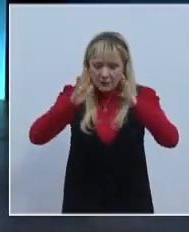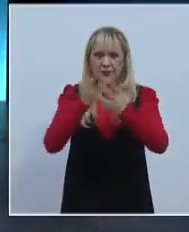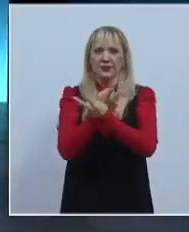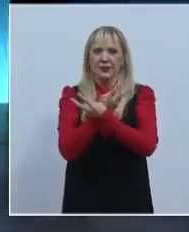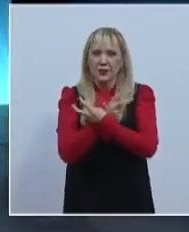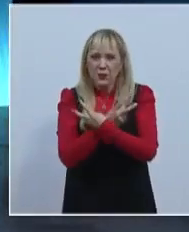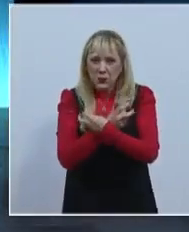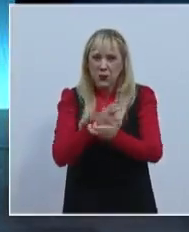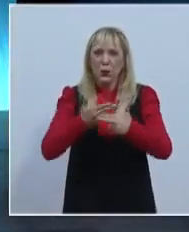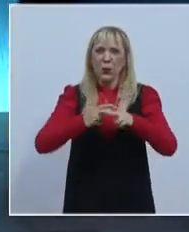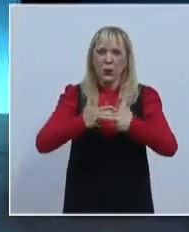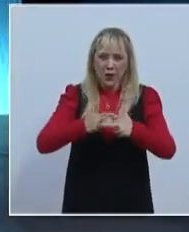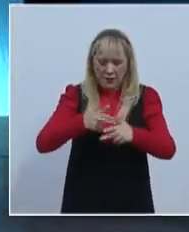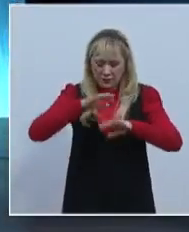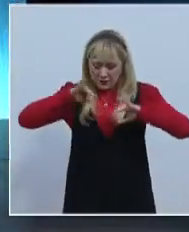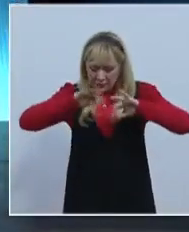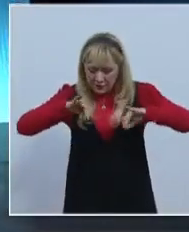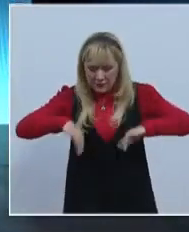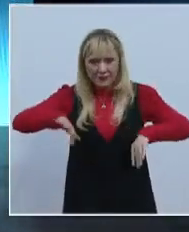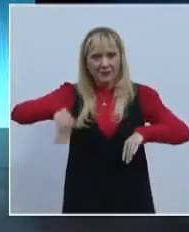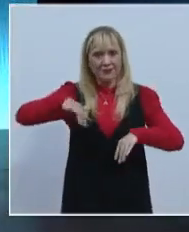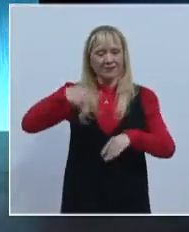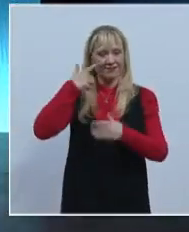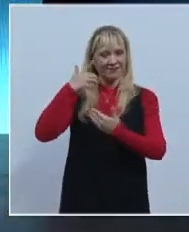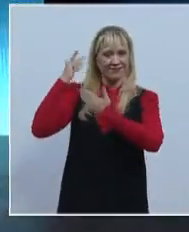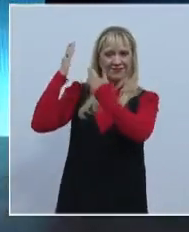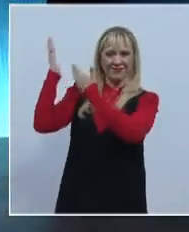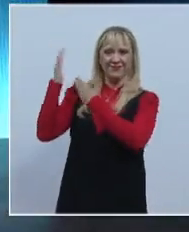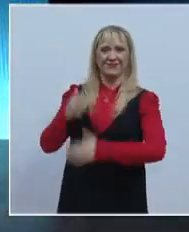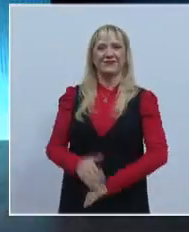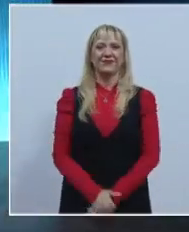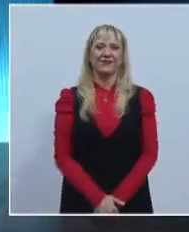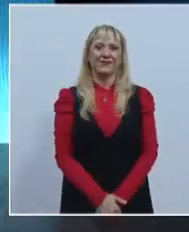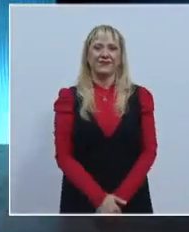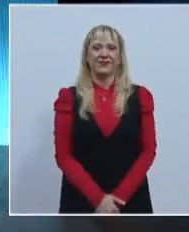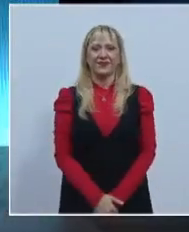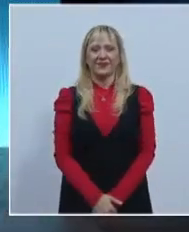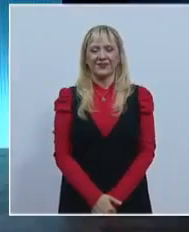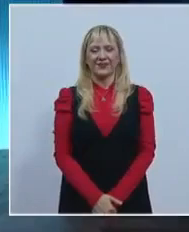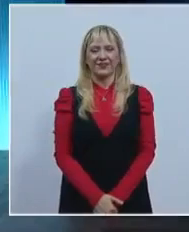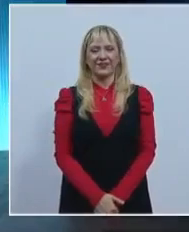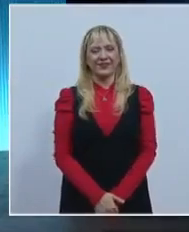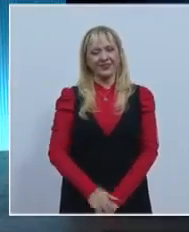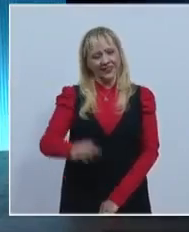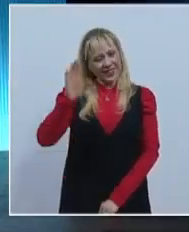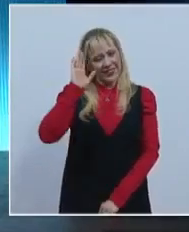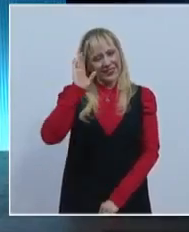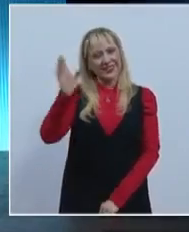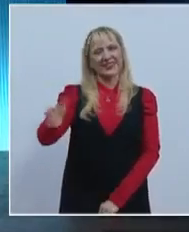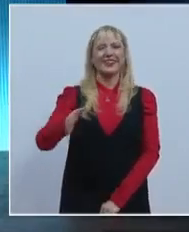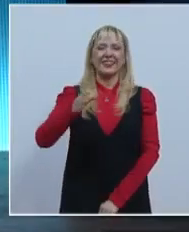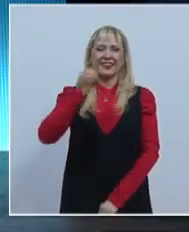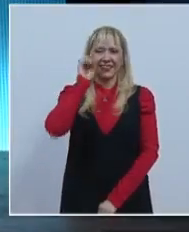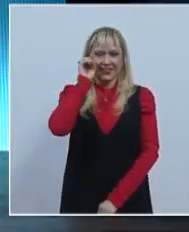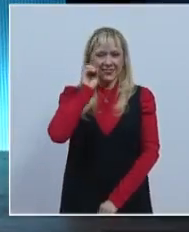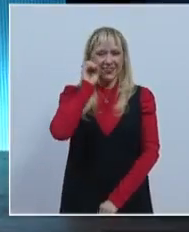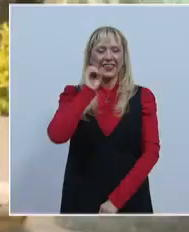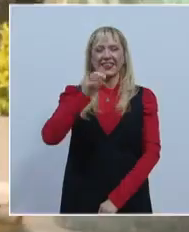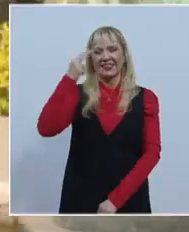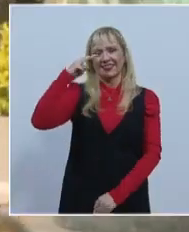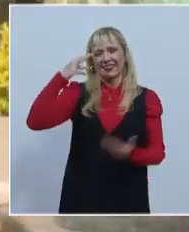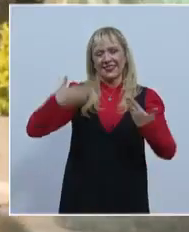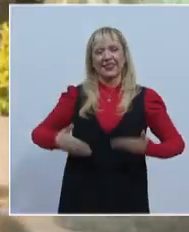tardes, te escuchamos. ¿Qué tal, Oscar, Nidia, auditorio de